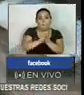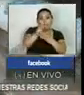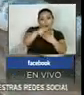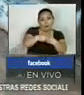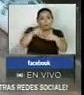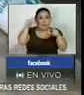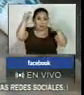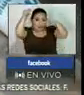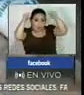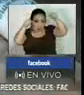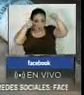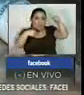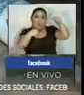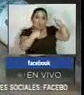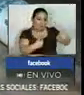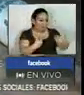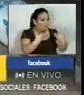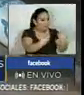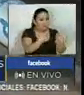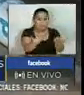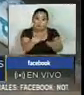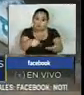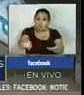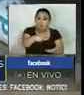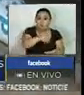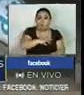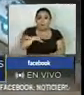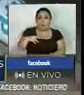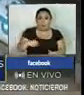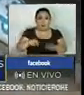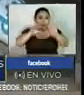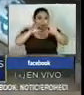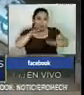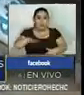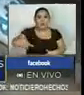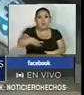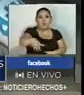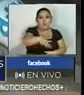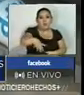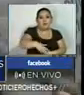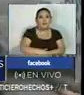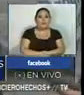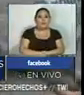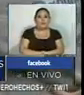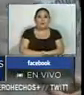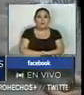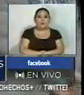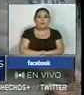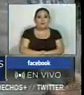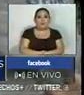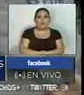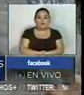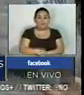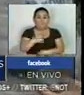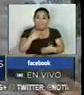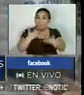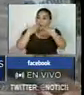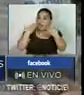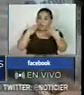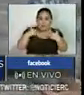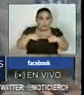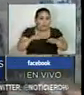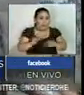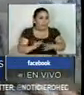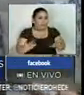Naciones Unidas y fueron destinadas a las familias de ocho cantones del municipio. Estoy contenta porque no tenía